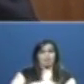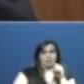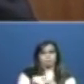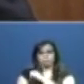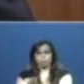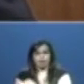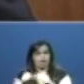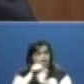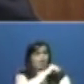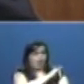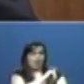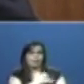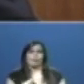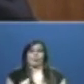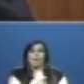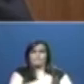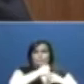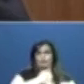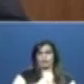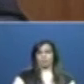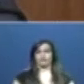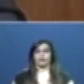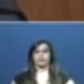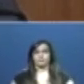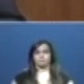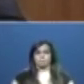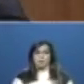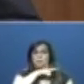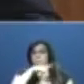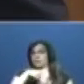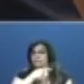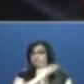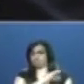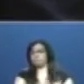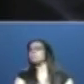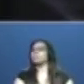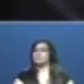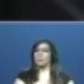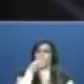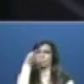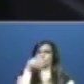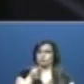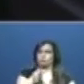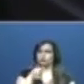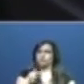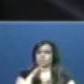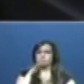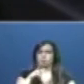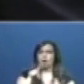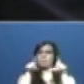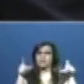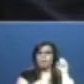ya existentes dos datos de estos últimos meses son sin duda positivos sobre la puesta en marcha de nuevas iniciativas